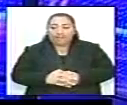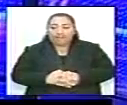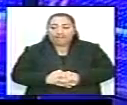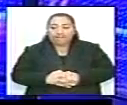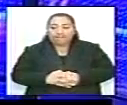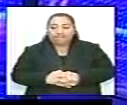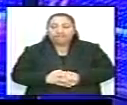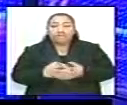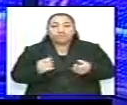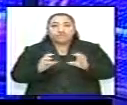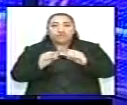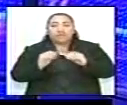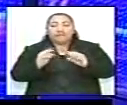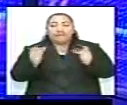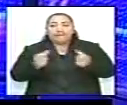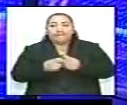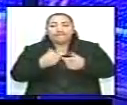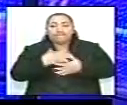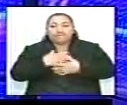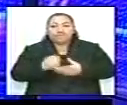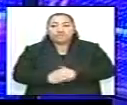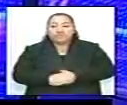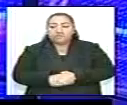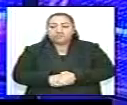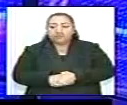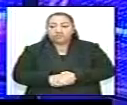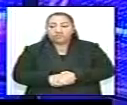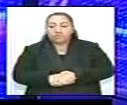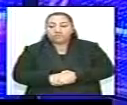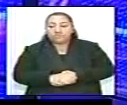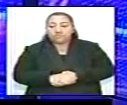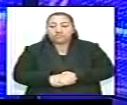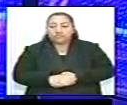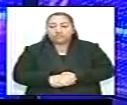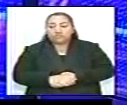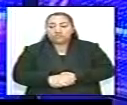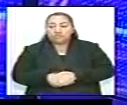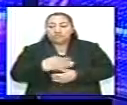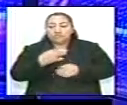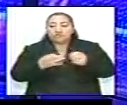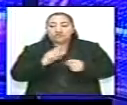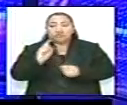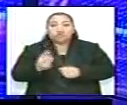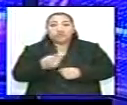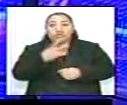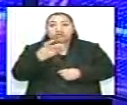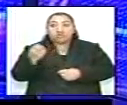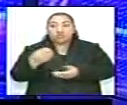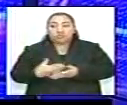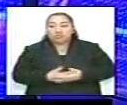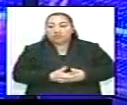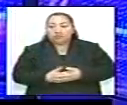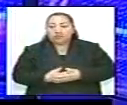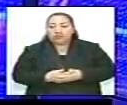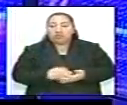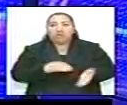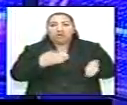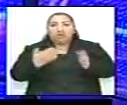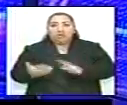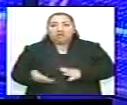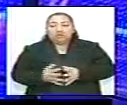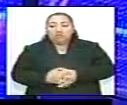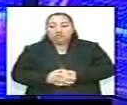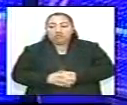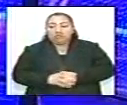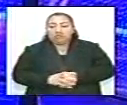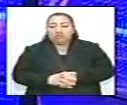las va a ampliar en la Comisión de Salud. Ella ha manifestado que 1.200 bebés han fallecido,